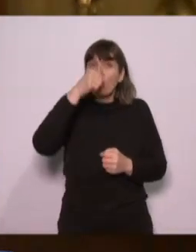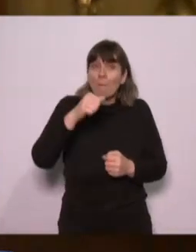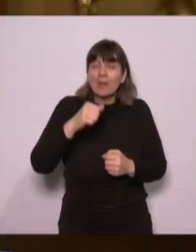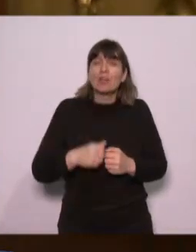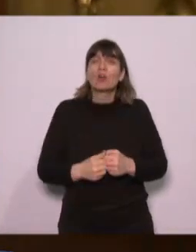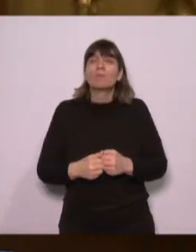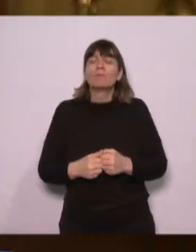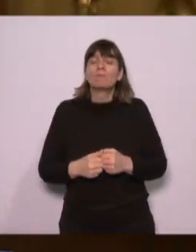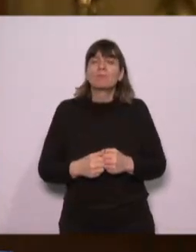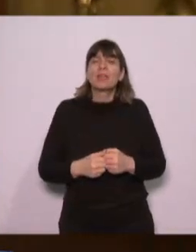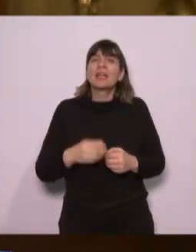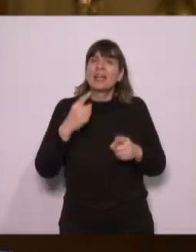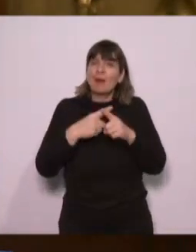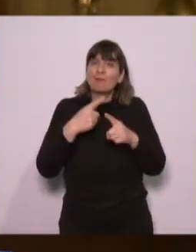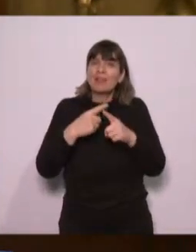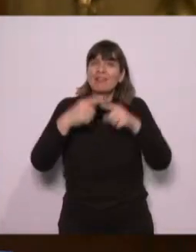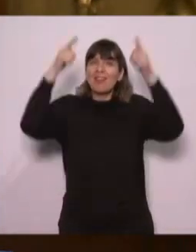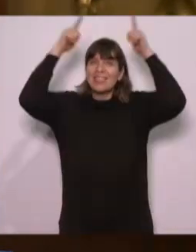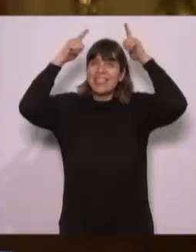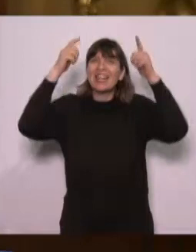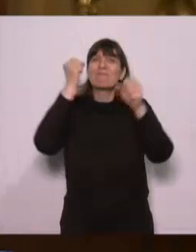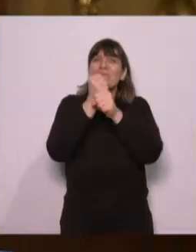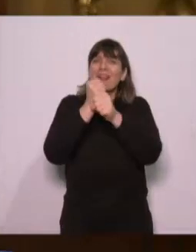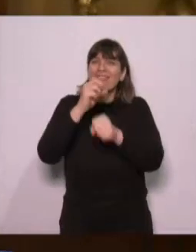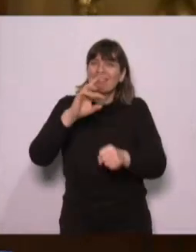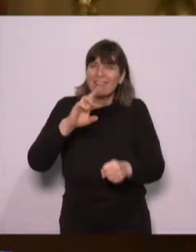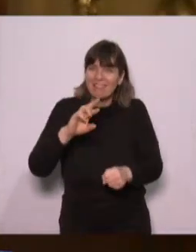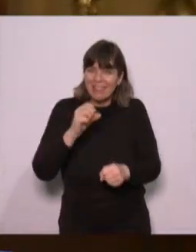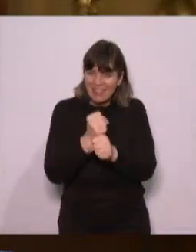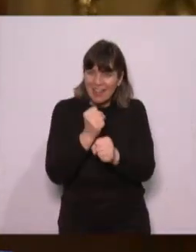domingo y la fiesta de San Cayetano,